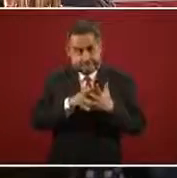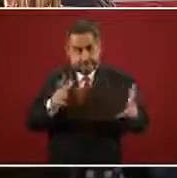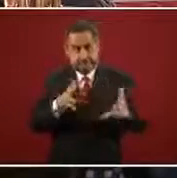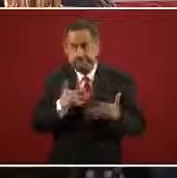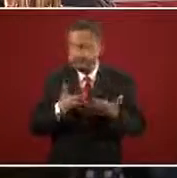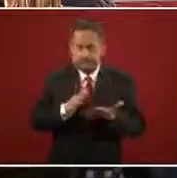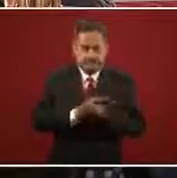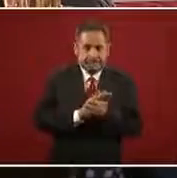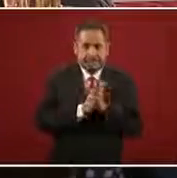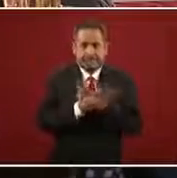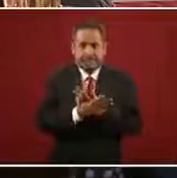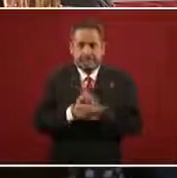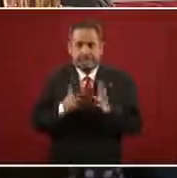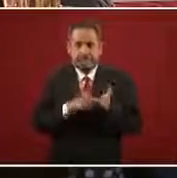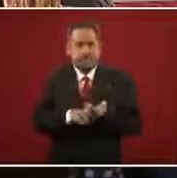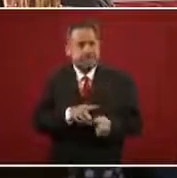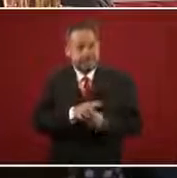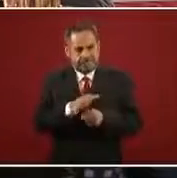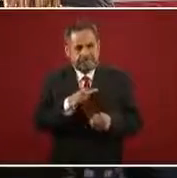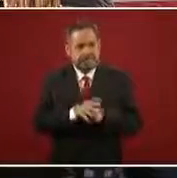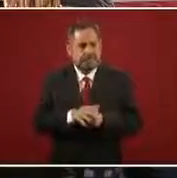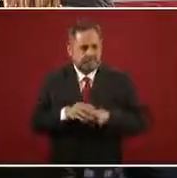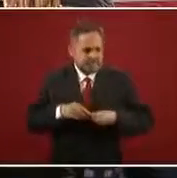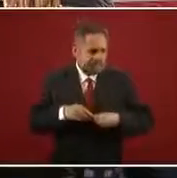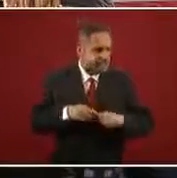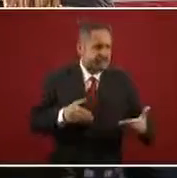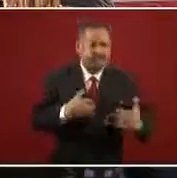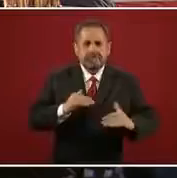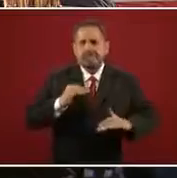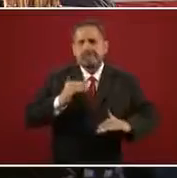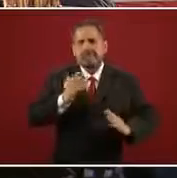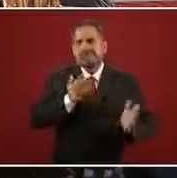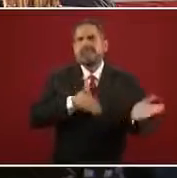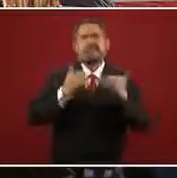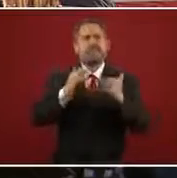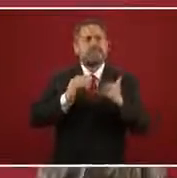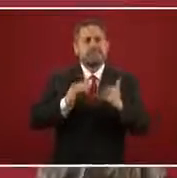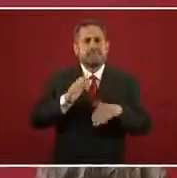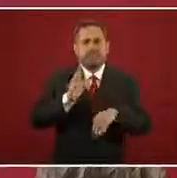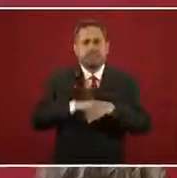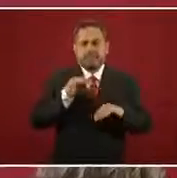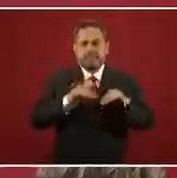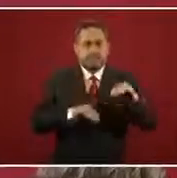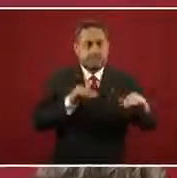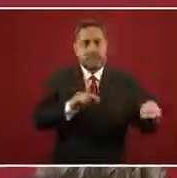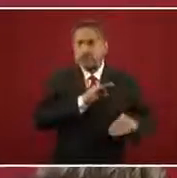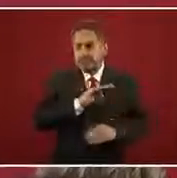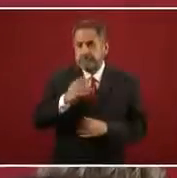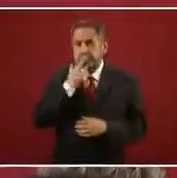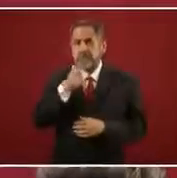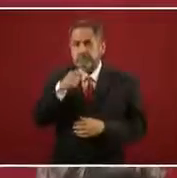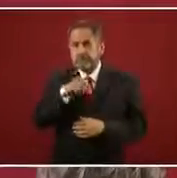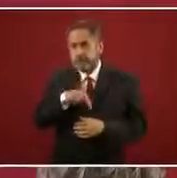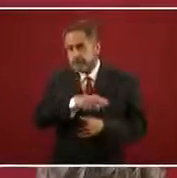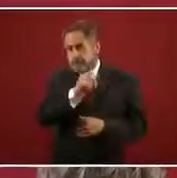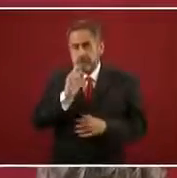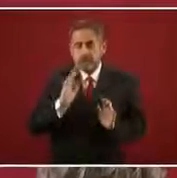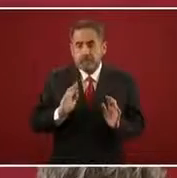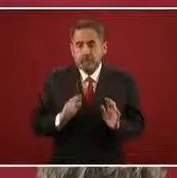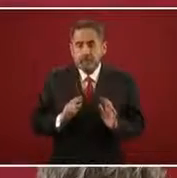ahora tiene este potencial de desarrollo, esta zona.